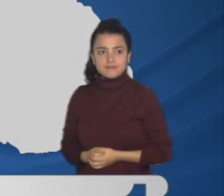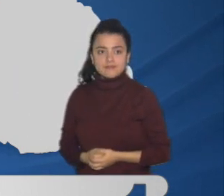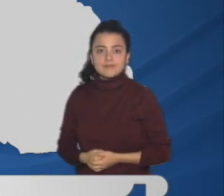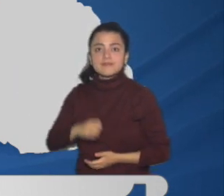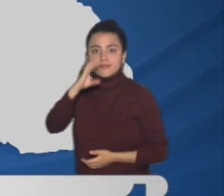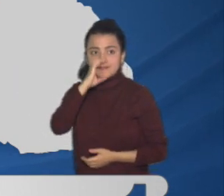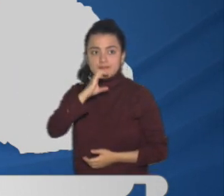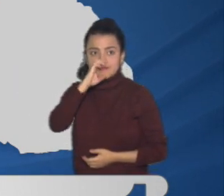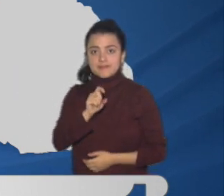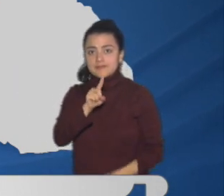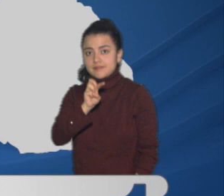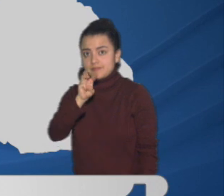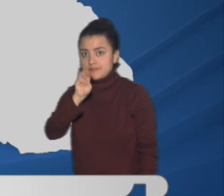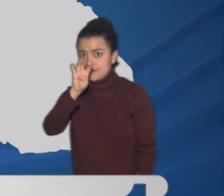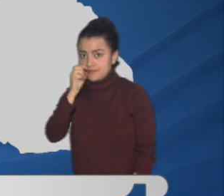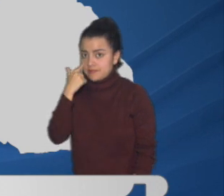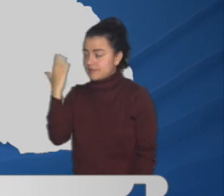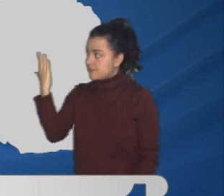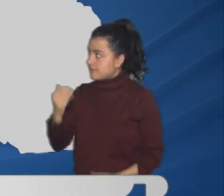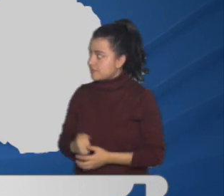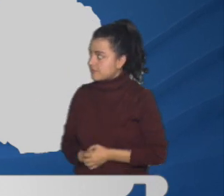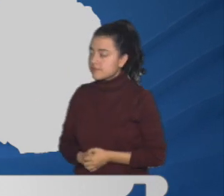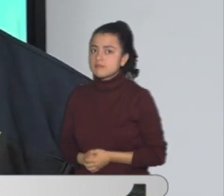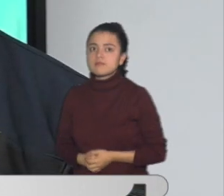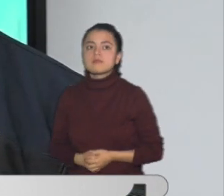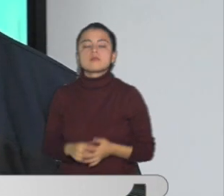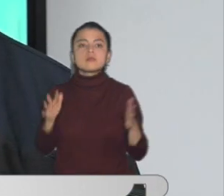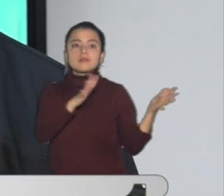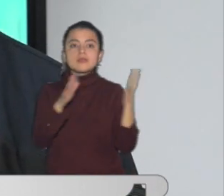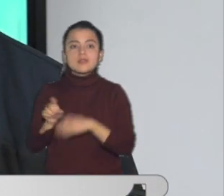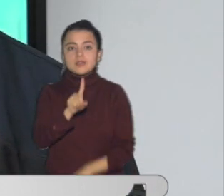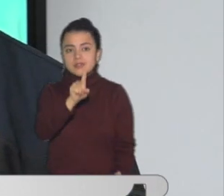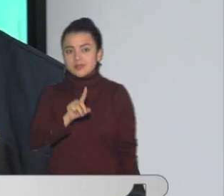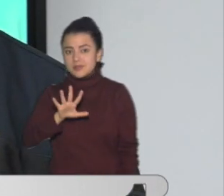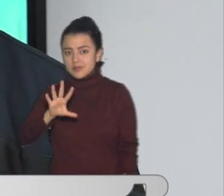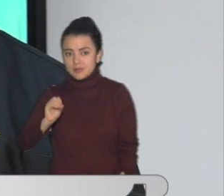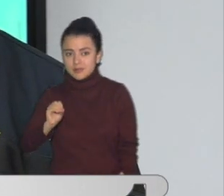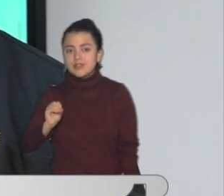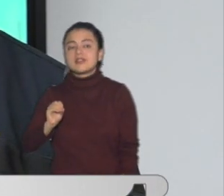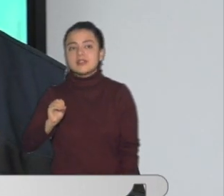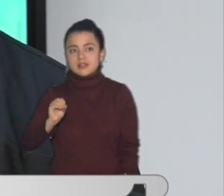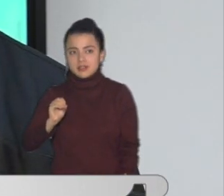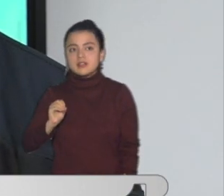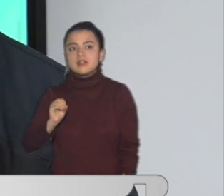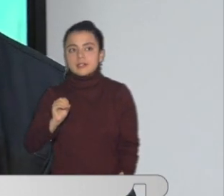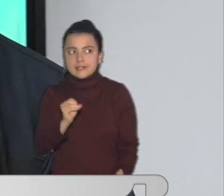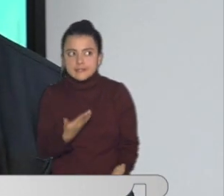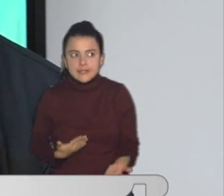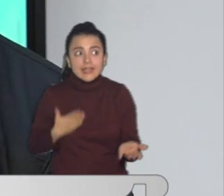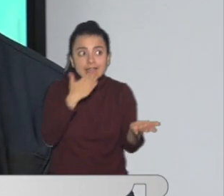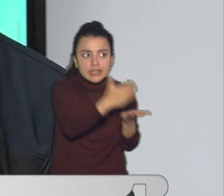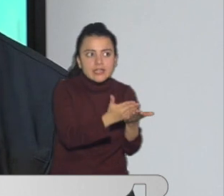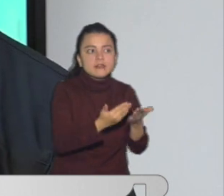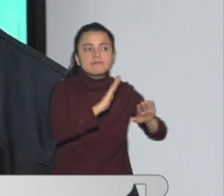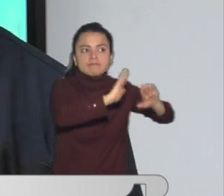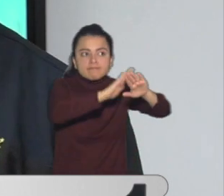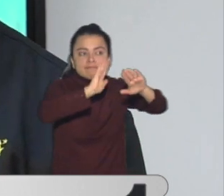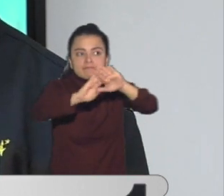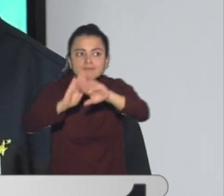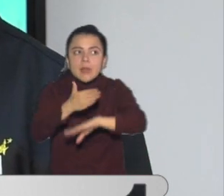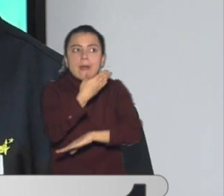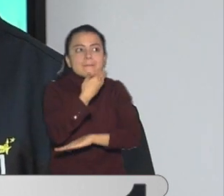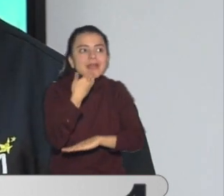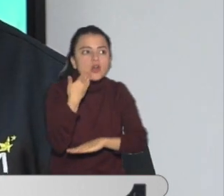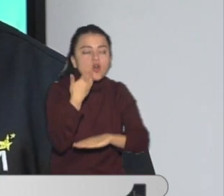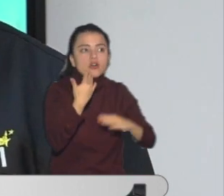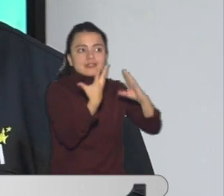y Chapinero 189. Bueno, llevamos cerca de 150 actas de recomendación de evacuación,